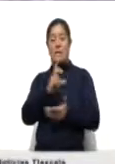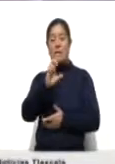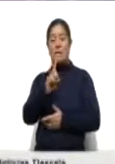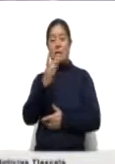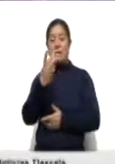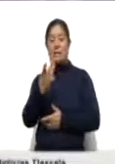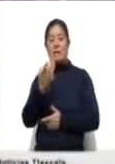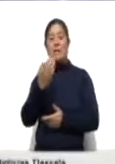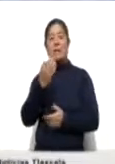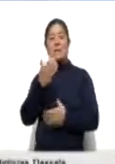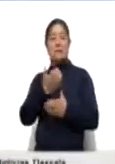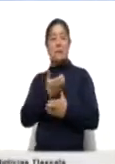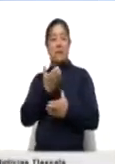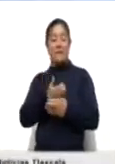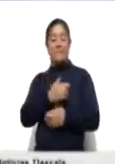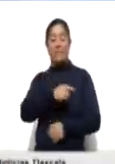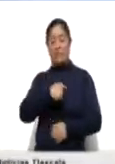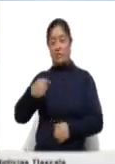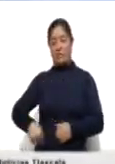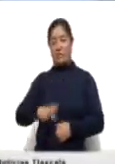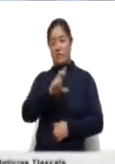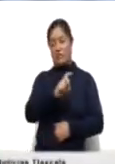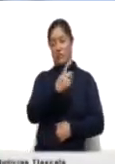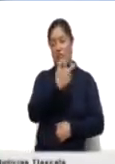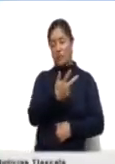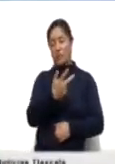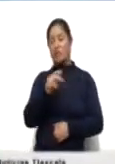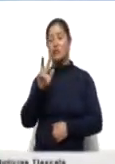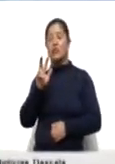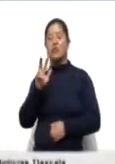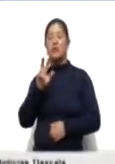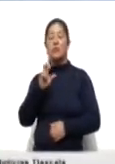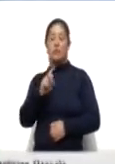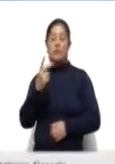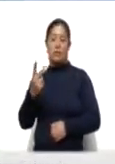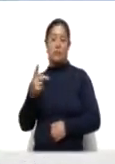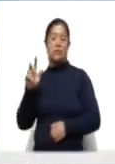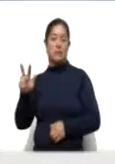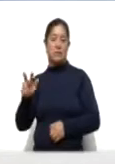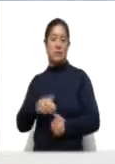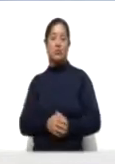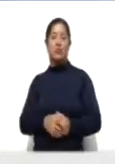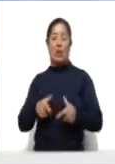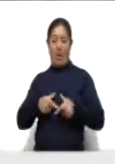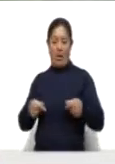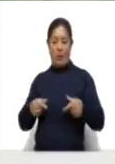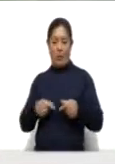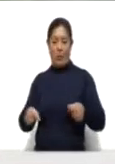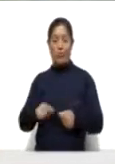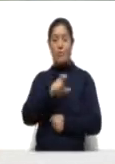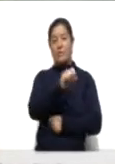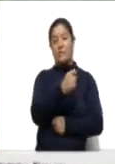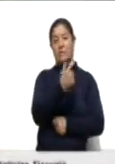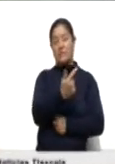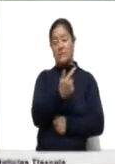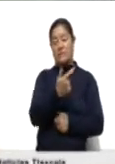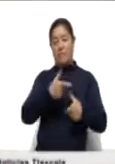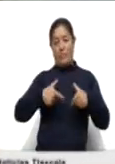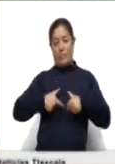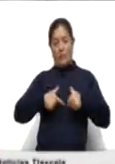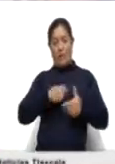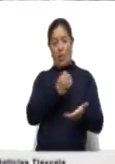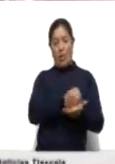bronce. China se quedó con 38, 32, 18 y Japón, el país sede, se quedó con 27 medallas de